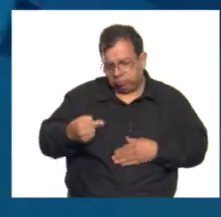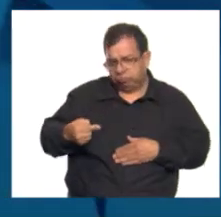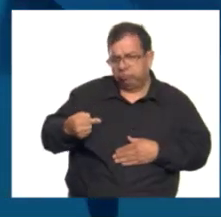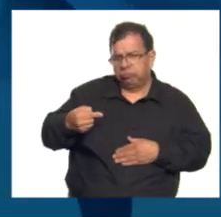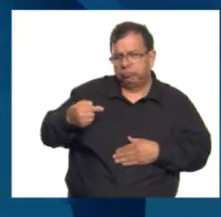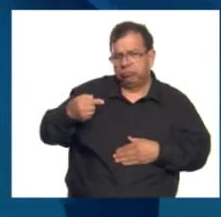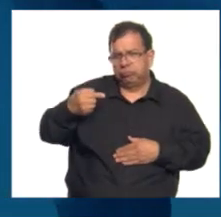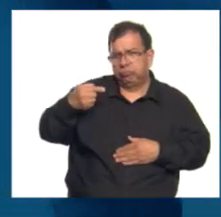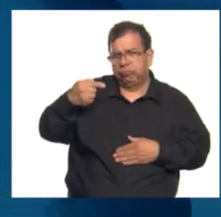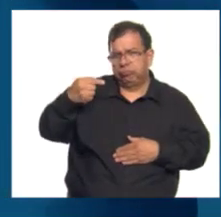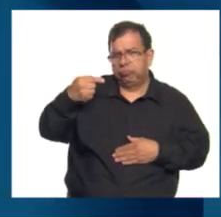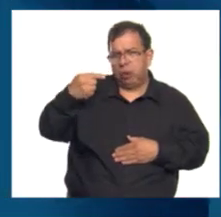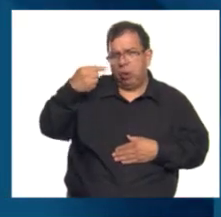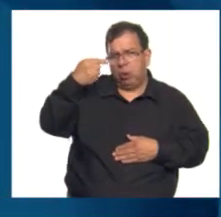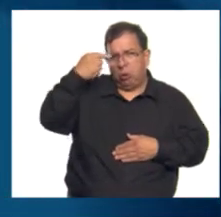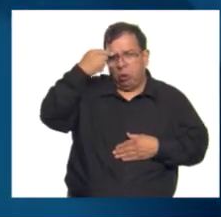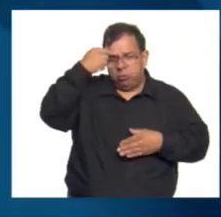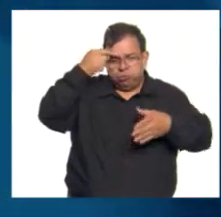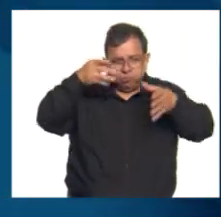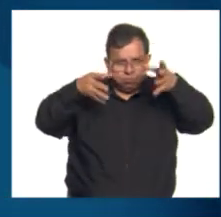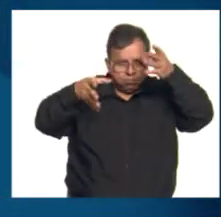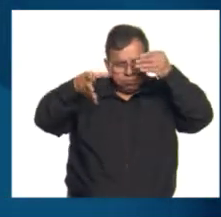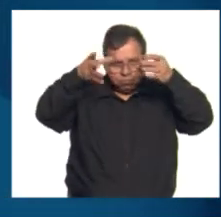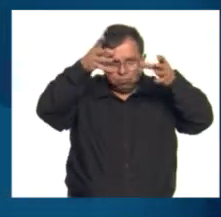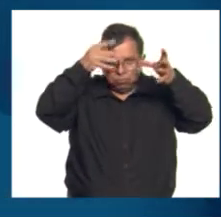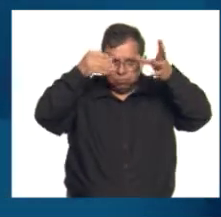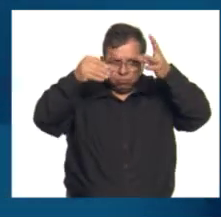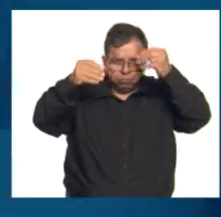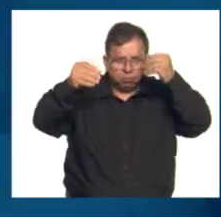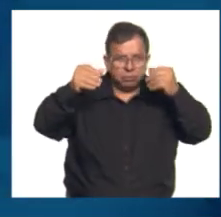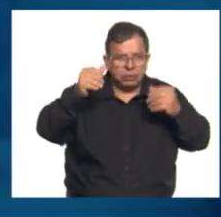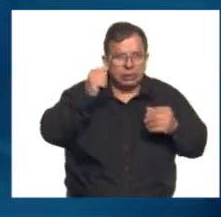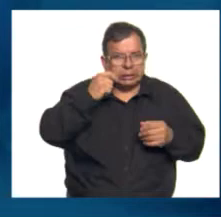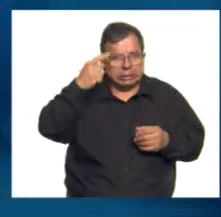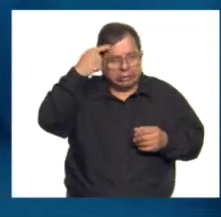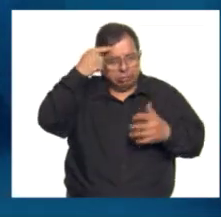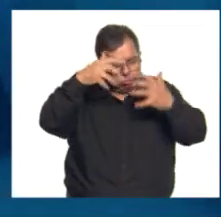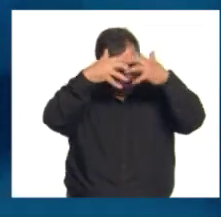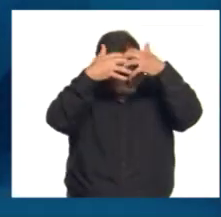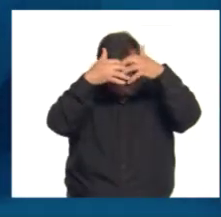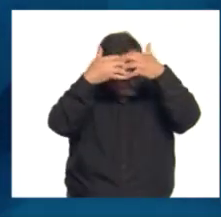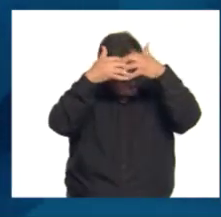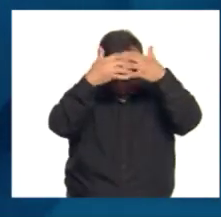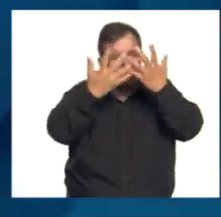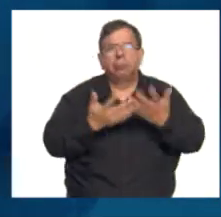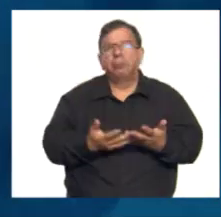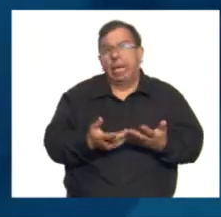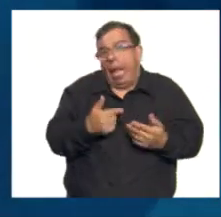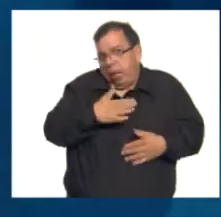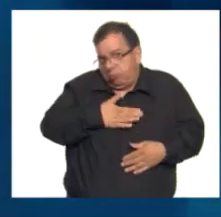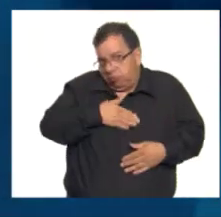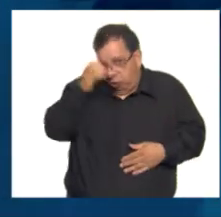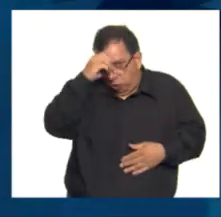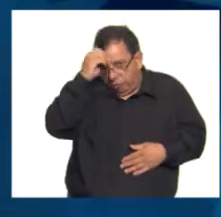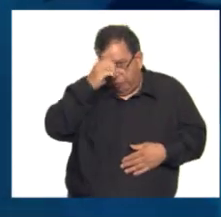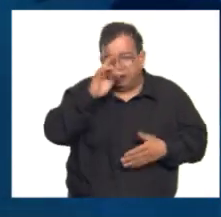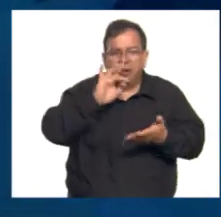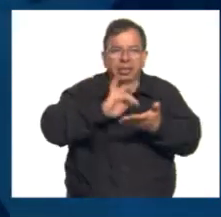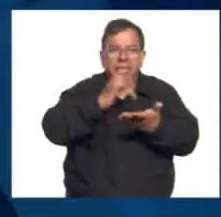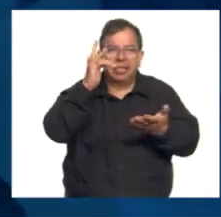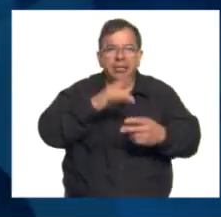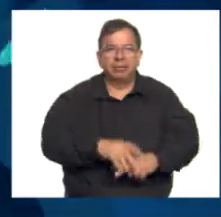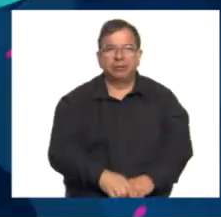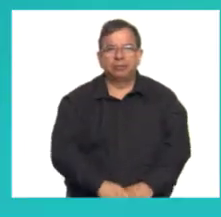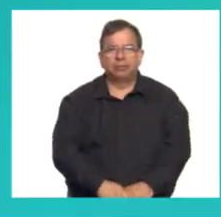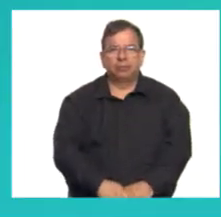sino también en aprendizaje y mantenemos activo a nuestro cerebro. Bueno, esa es mi opinión. Gracias.